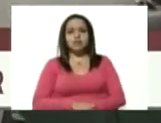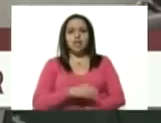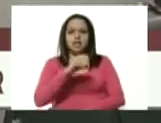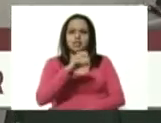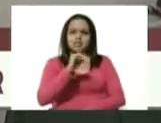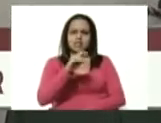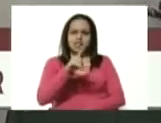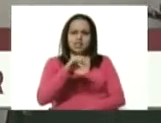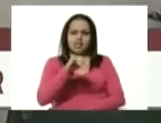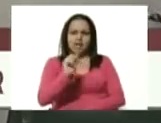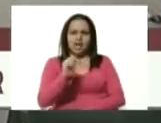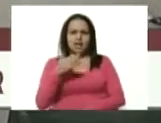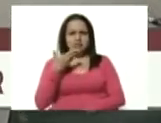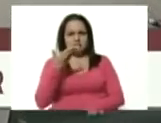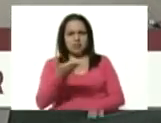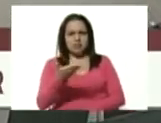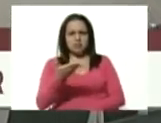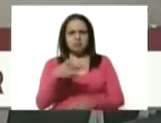derecho de palabra para que hablaran